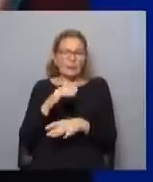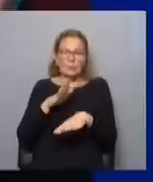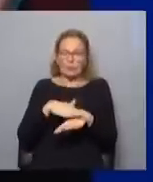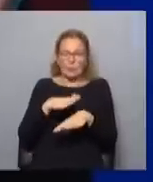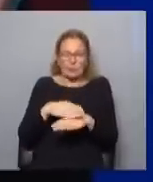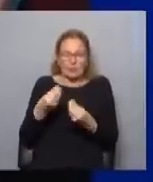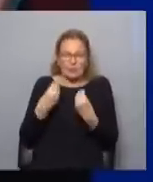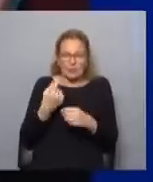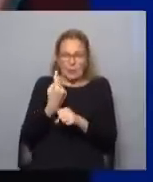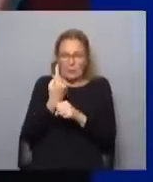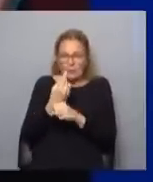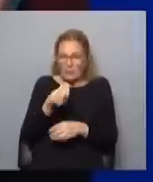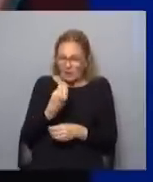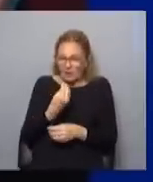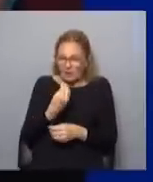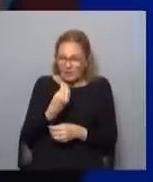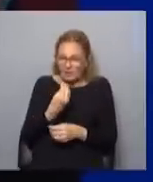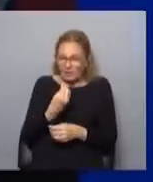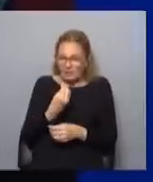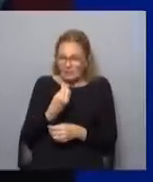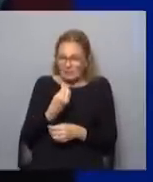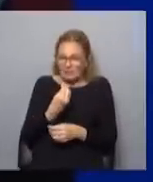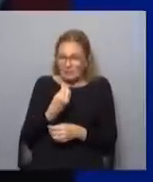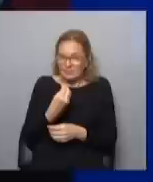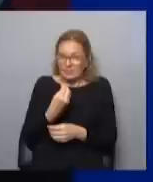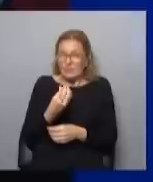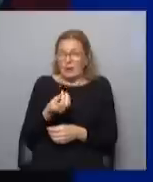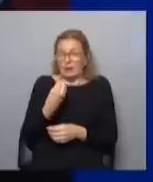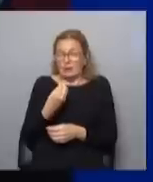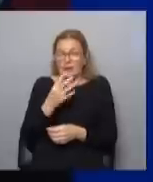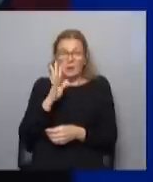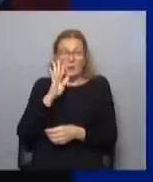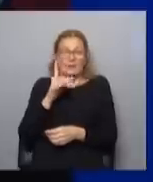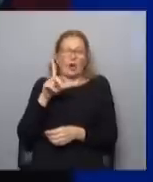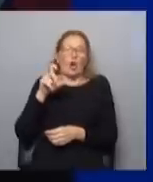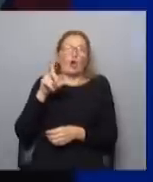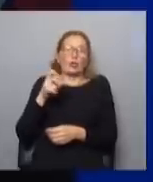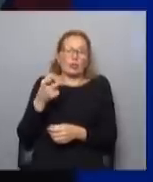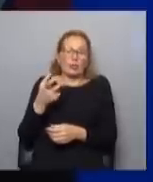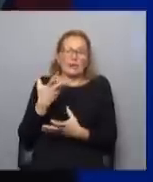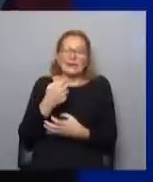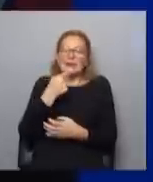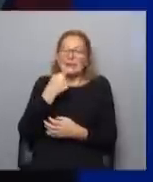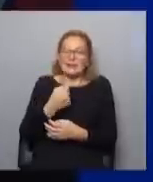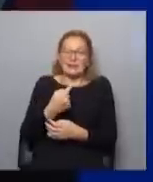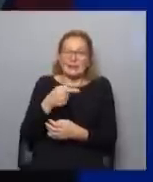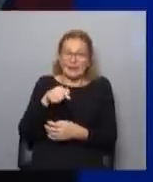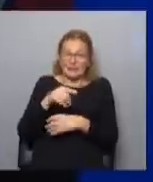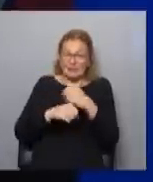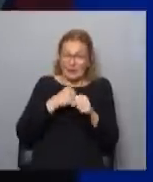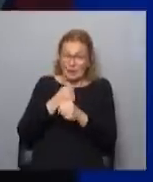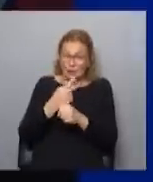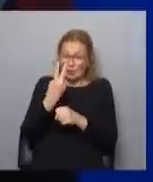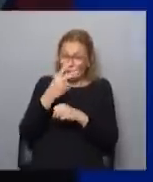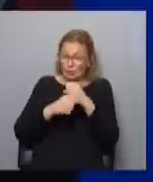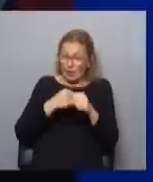lo primero para qué y el para qué que parece una obviedad implica en este año dos